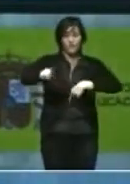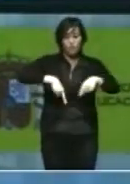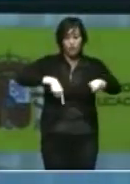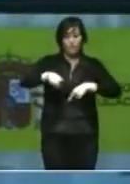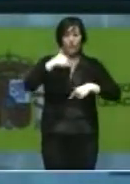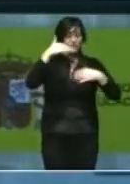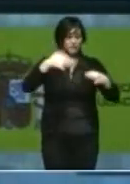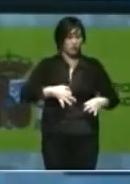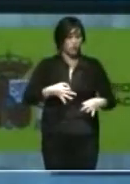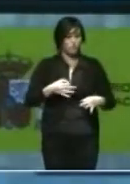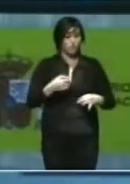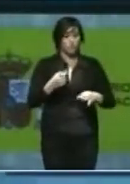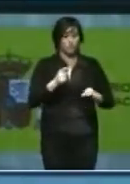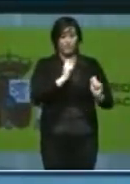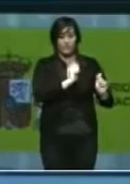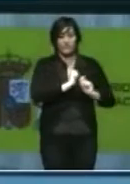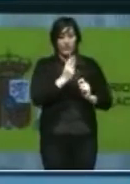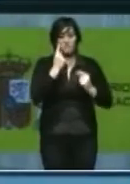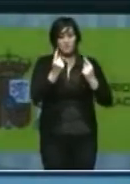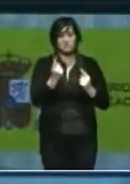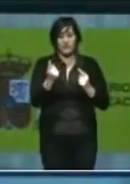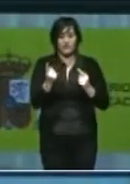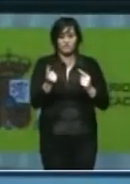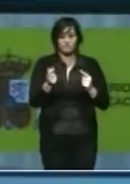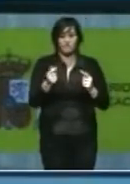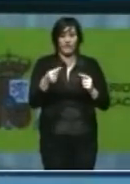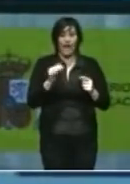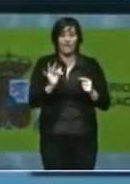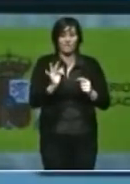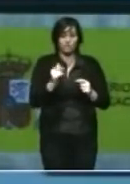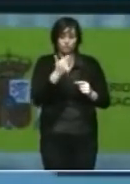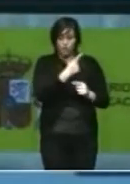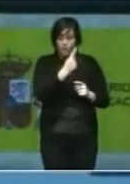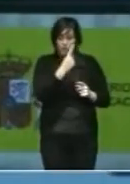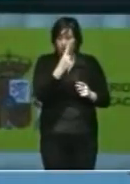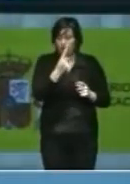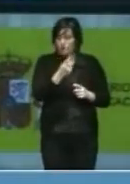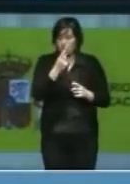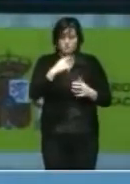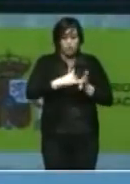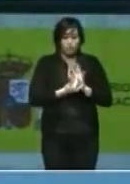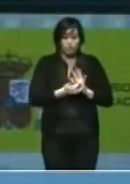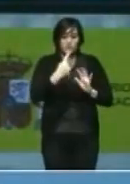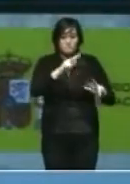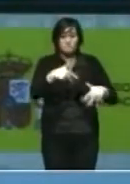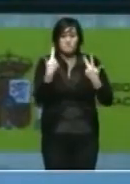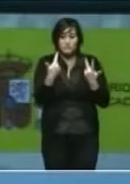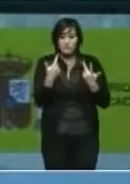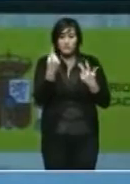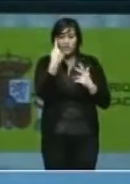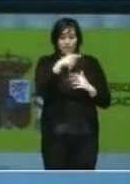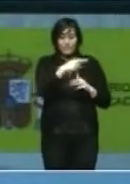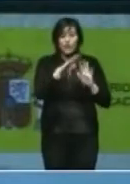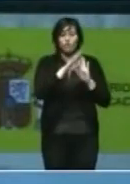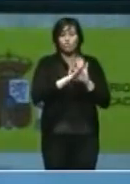seguramente constituyen uno de los principales atributos del proyecto, y que permitieron también esa condición